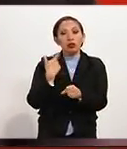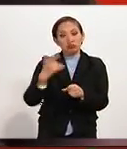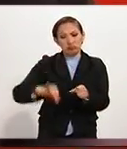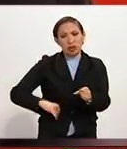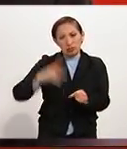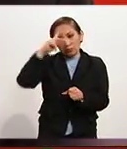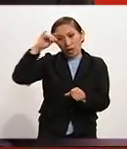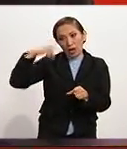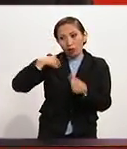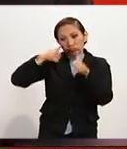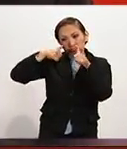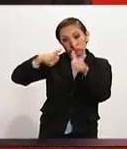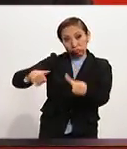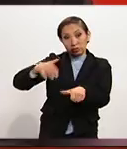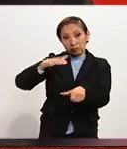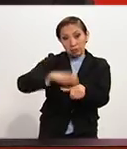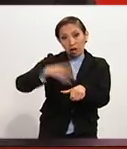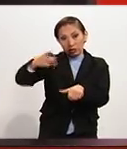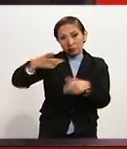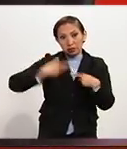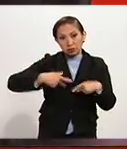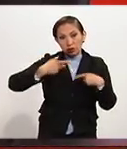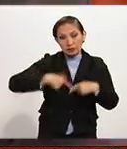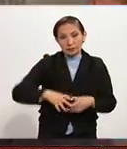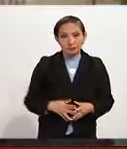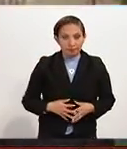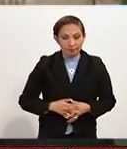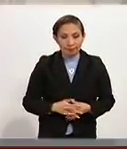intereses de México y sobre todo de sus ciudadanos.